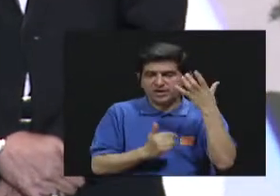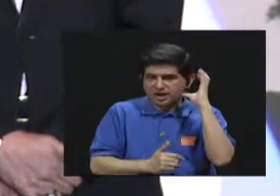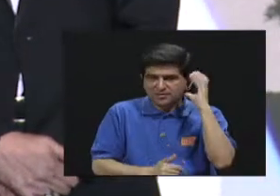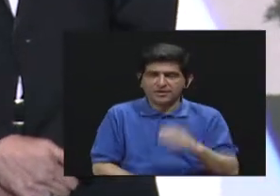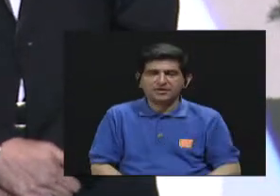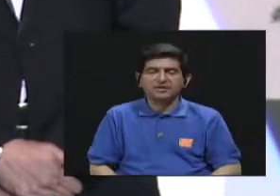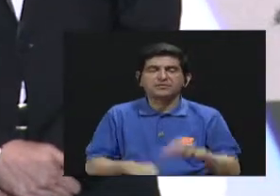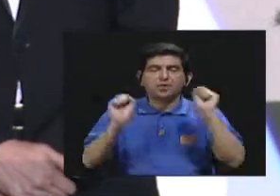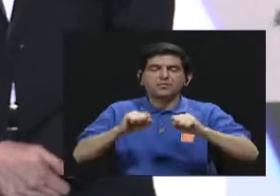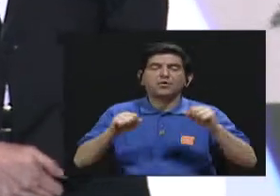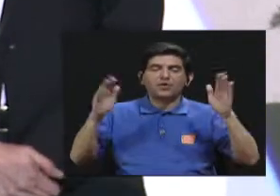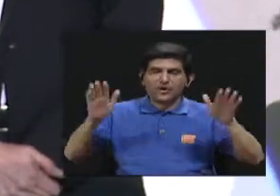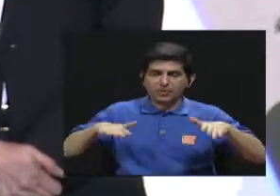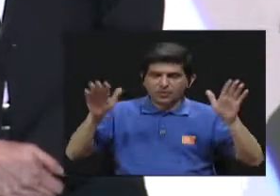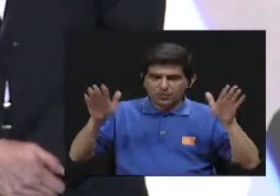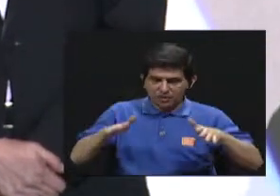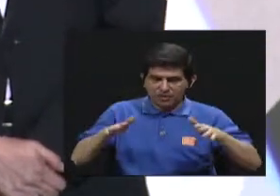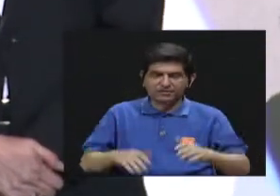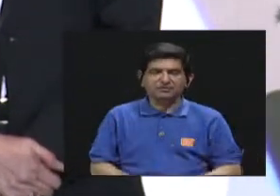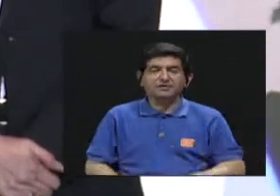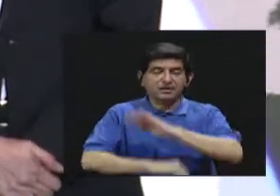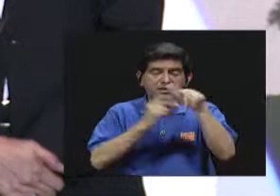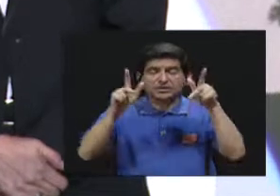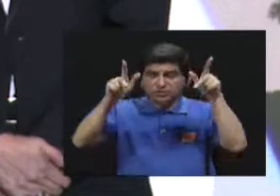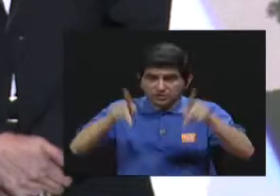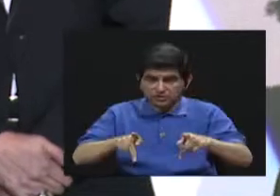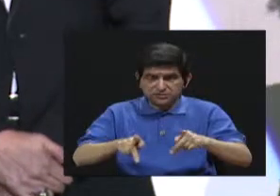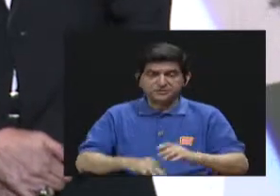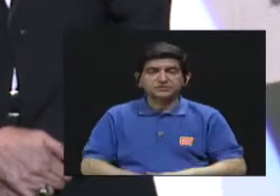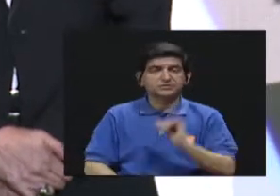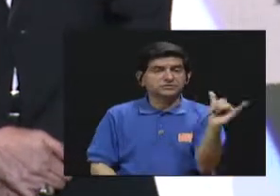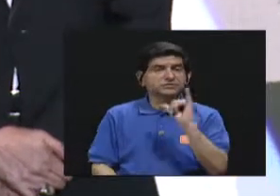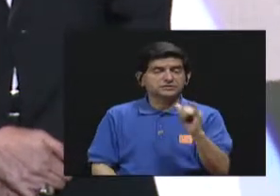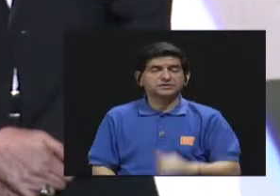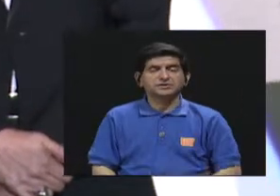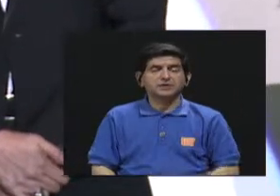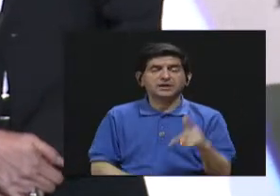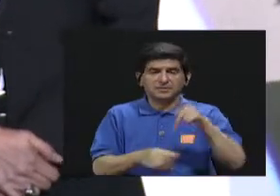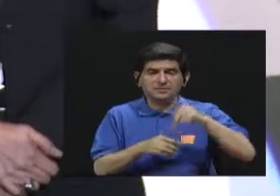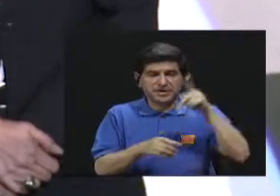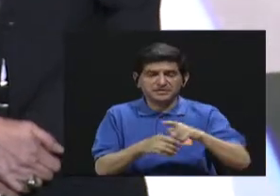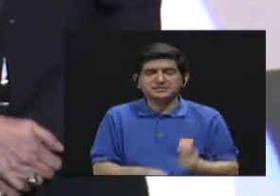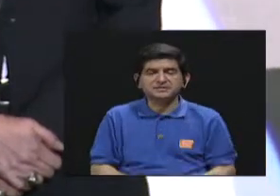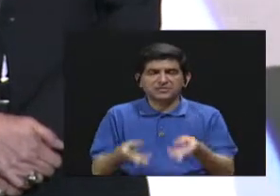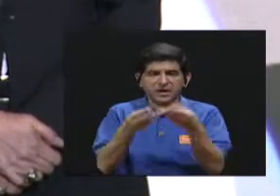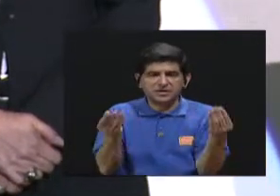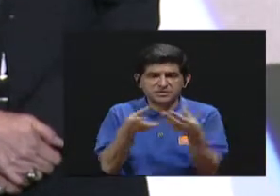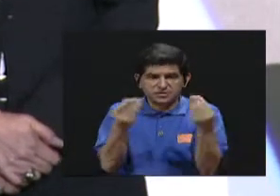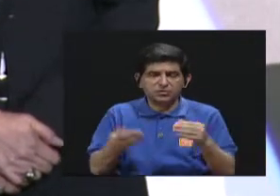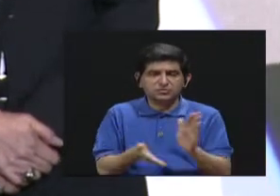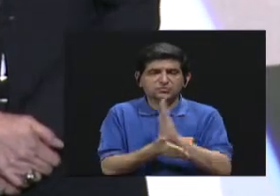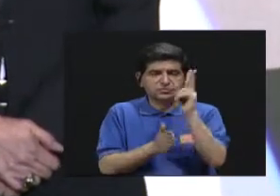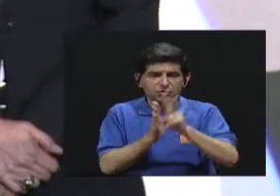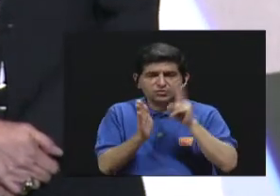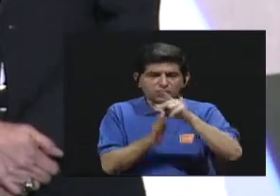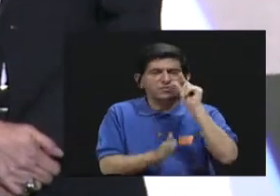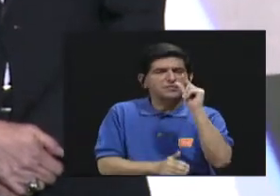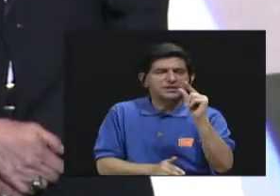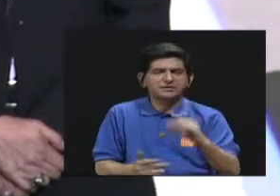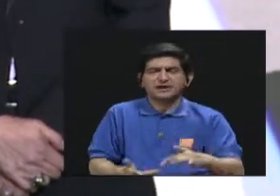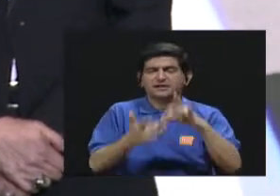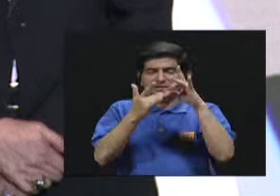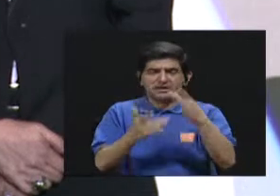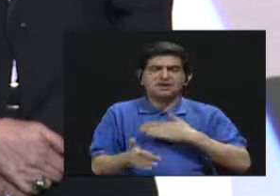Volar. Y bueno, y a todas las personas que fueron parte como de la producción de este documental pequeñito, principalmente a